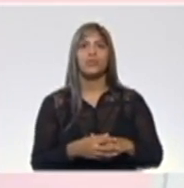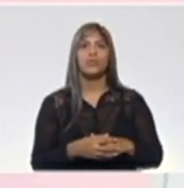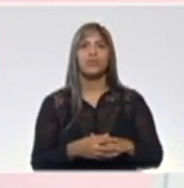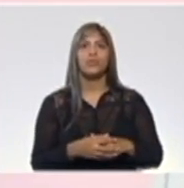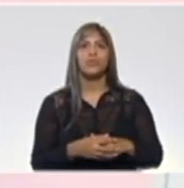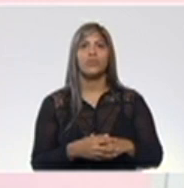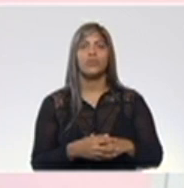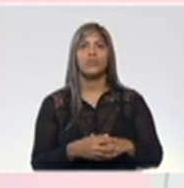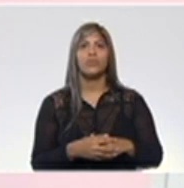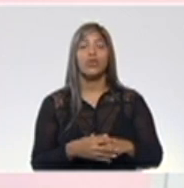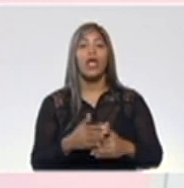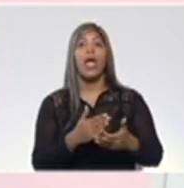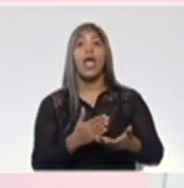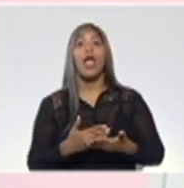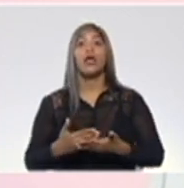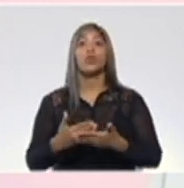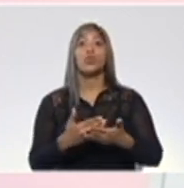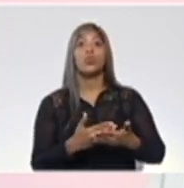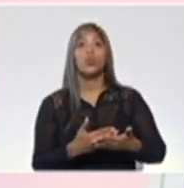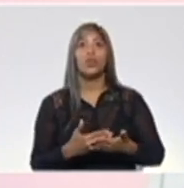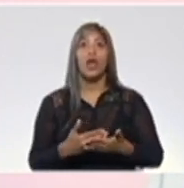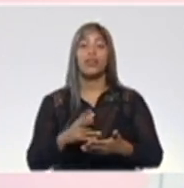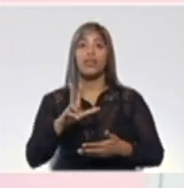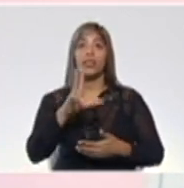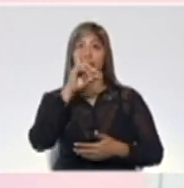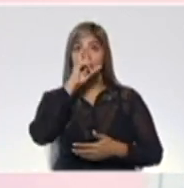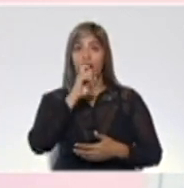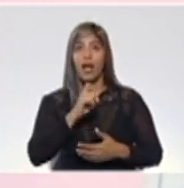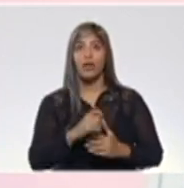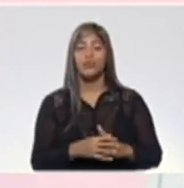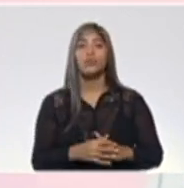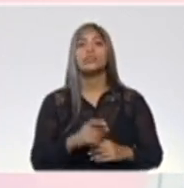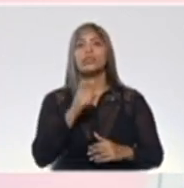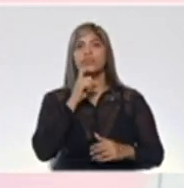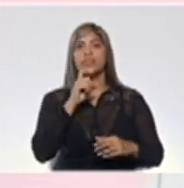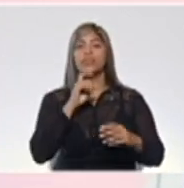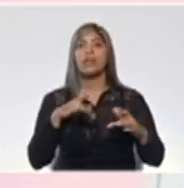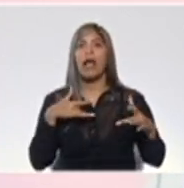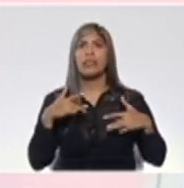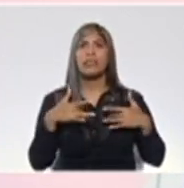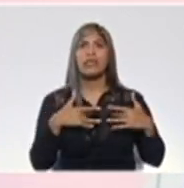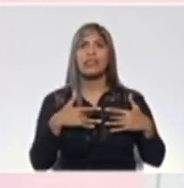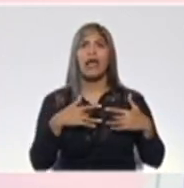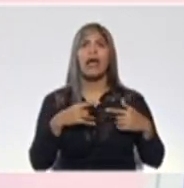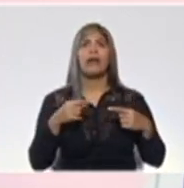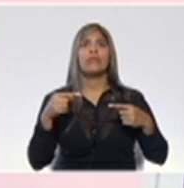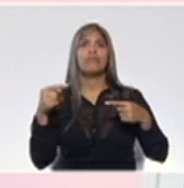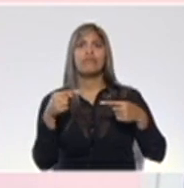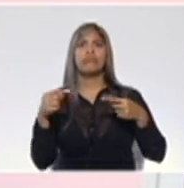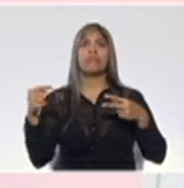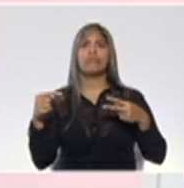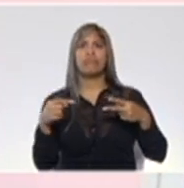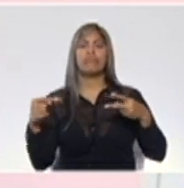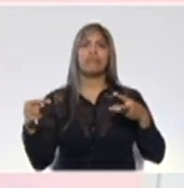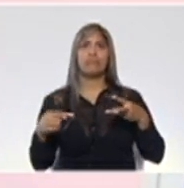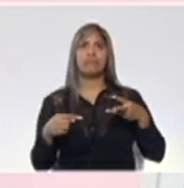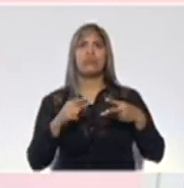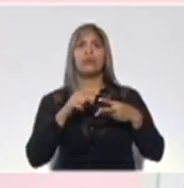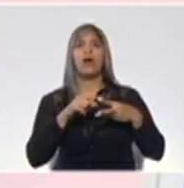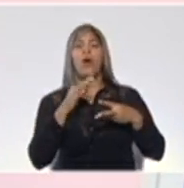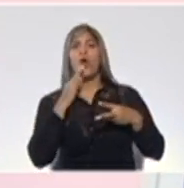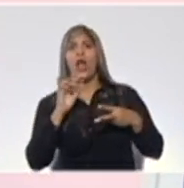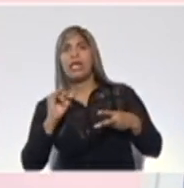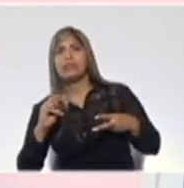inyectivas, para los estudiantes que se encuentran en tercer año. ¡Wow! Y este nombre nos complica, particularmente en unos dice